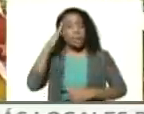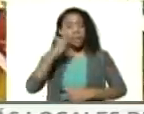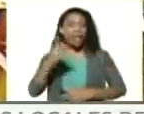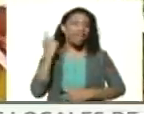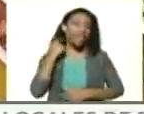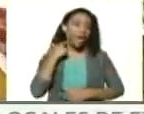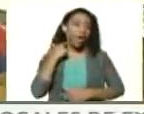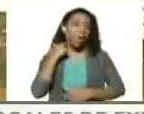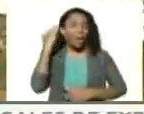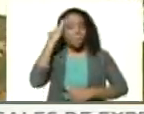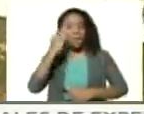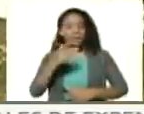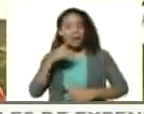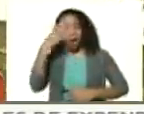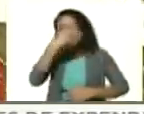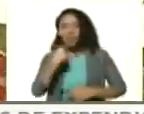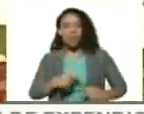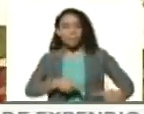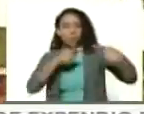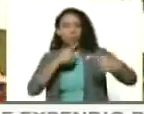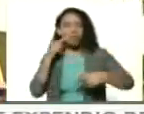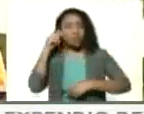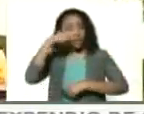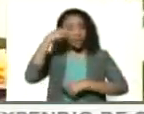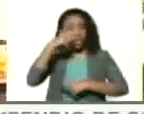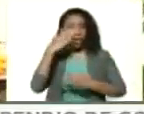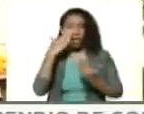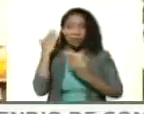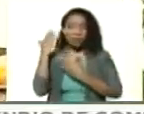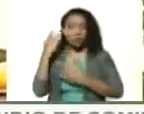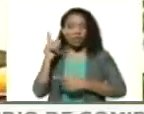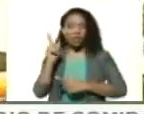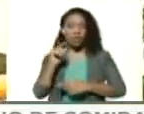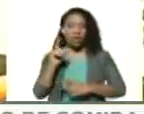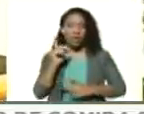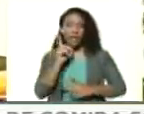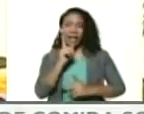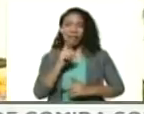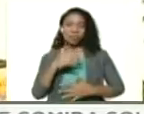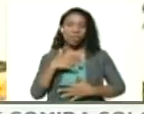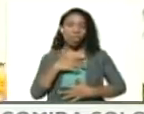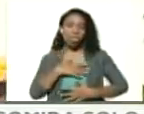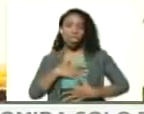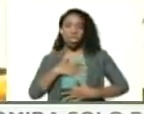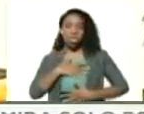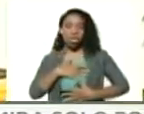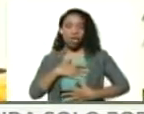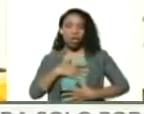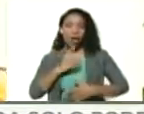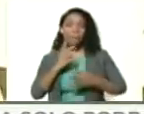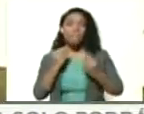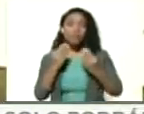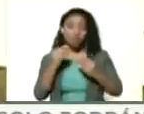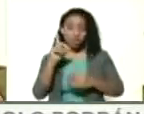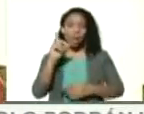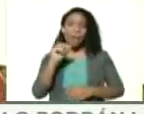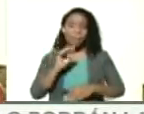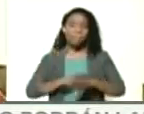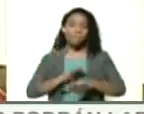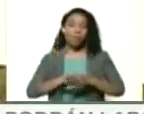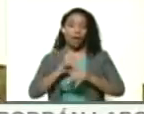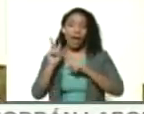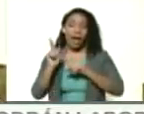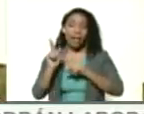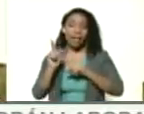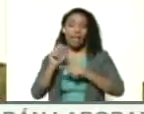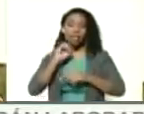Entonces, probablemente ese video que vimos, presidente, será insatisfactorio para muchos también, porque seguramente el pedazo